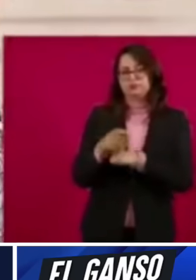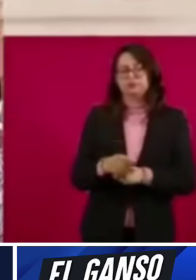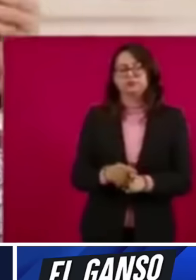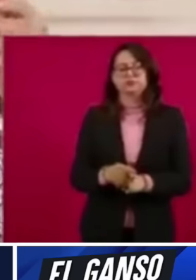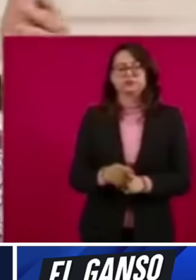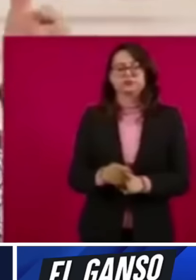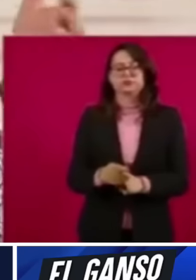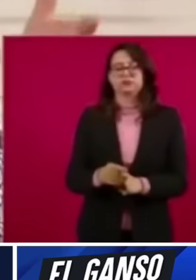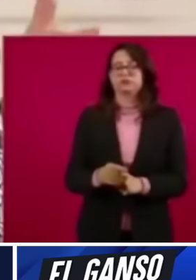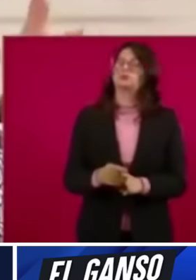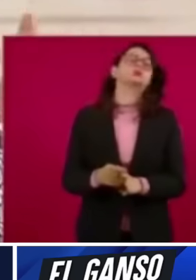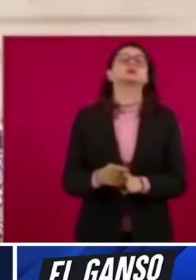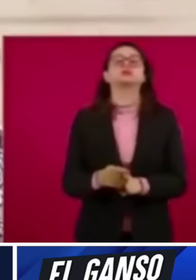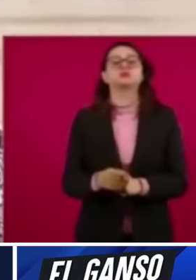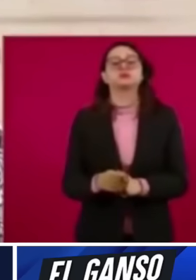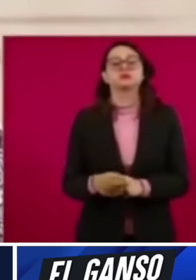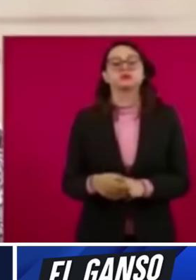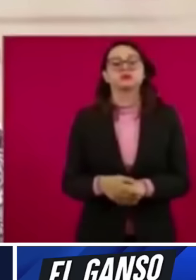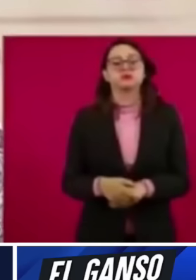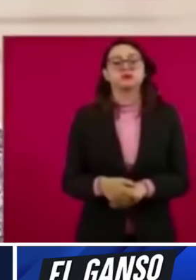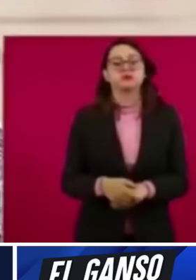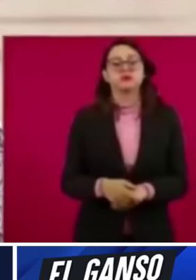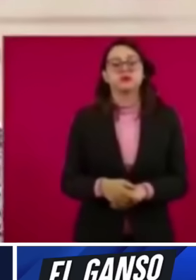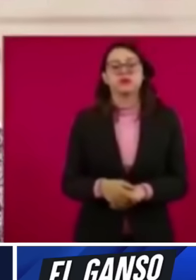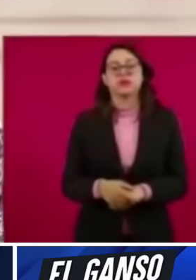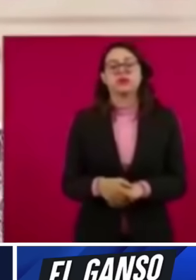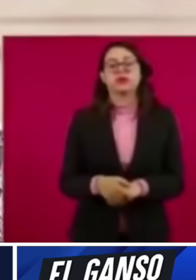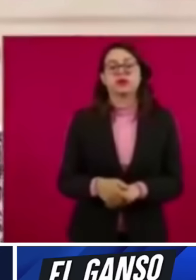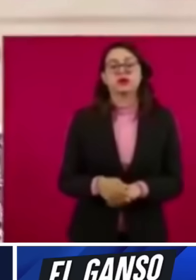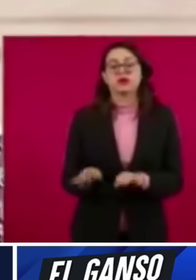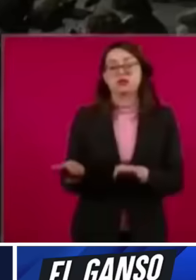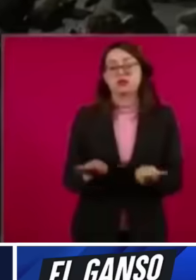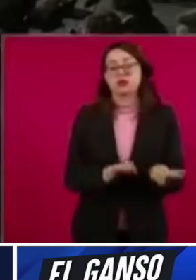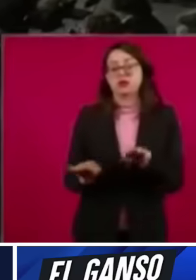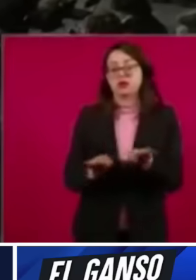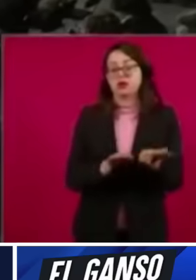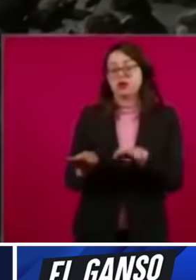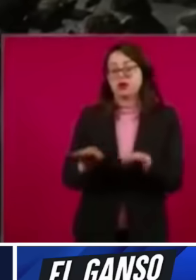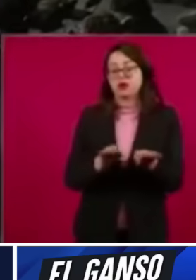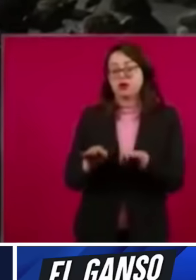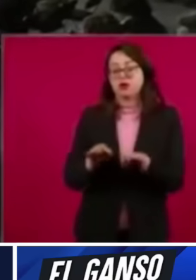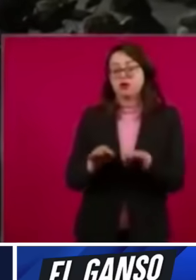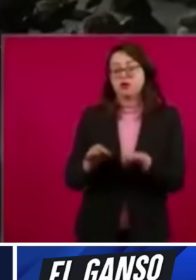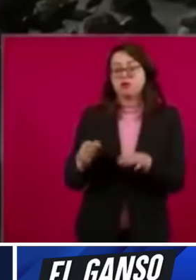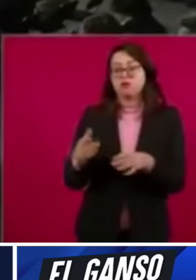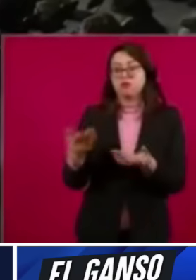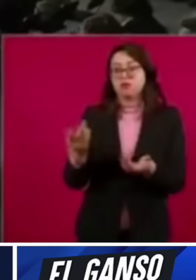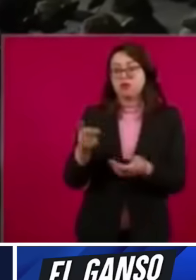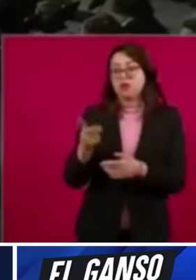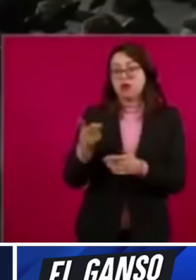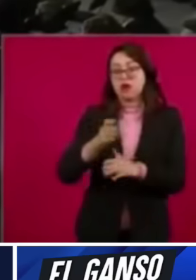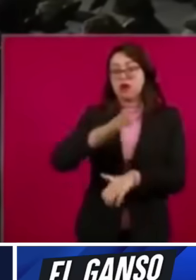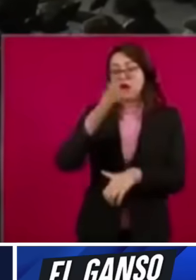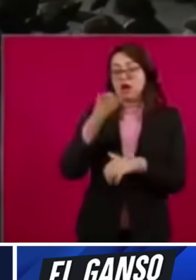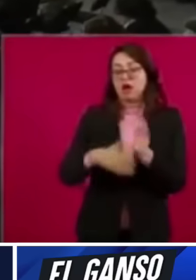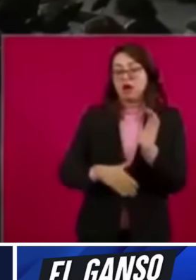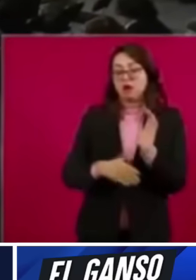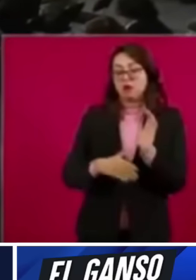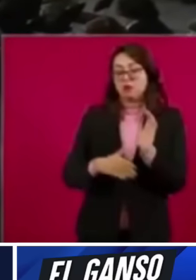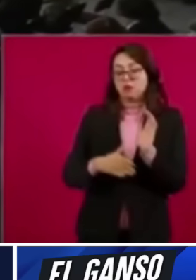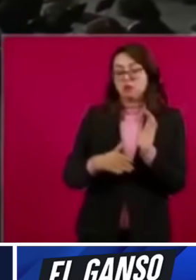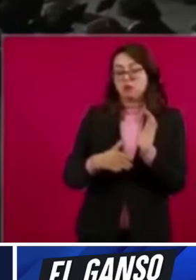si se determina el periodo de sesiones, se puede abrir. Un